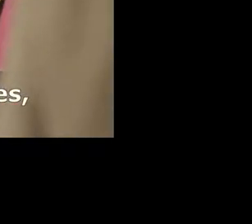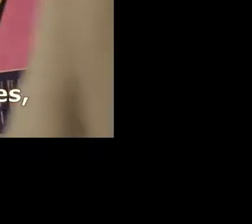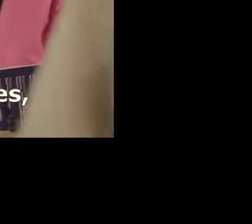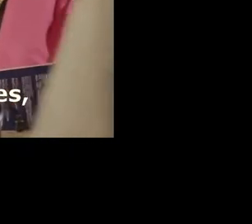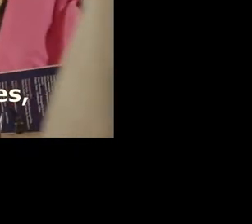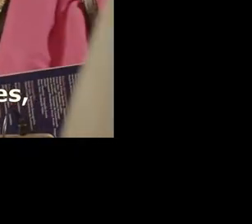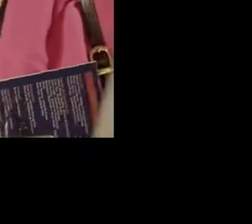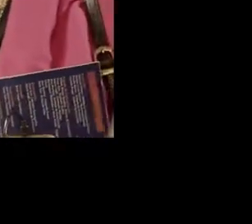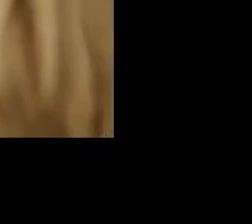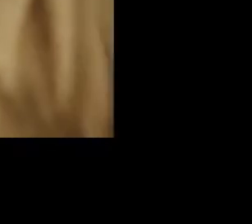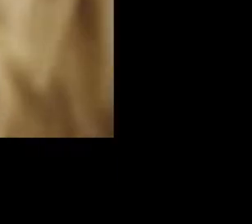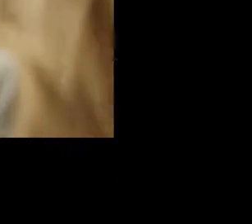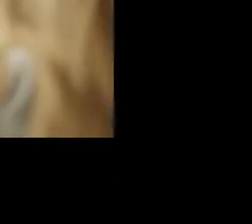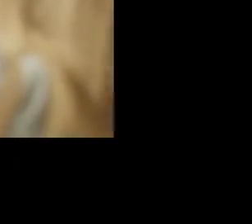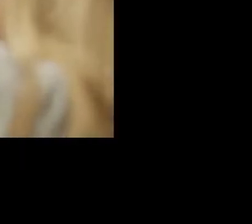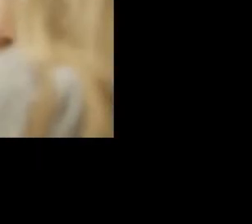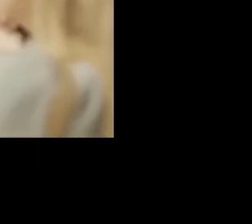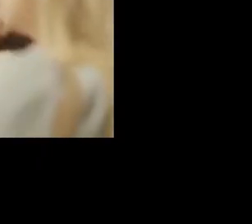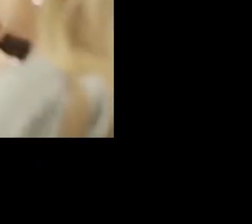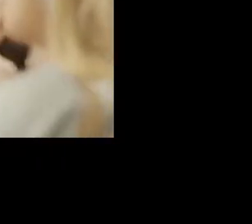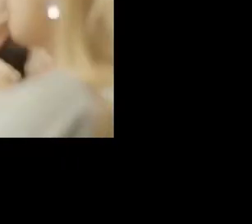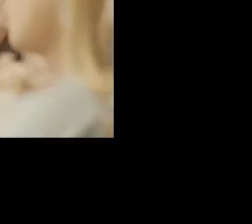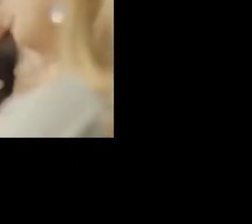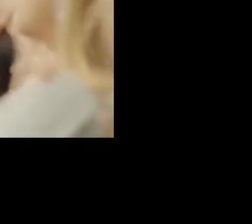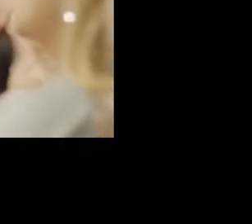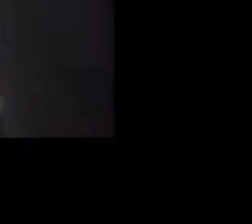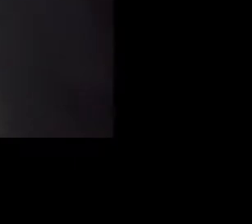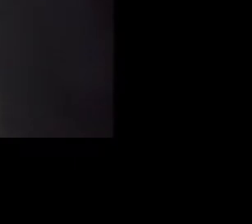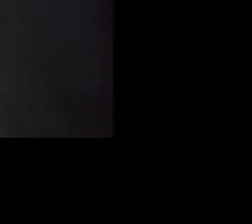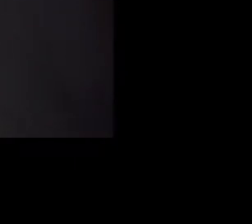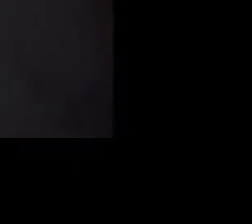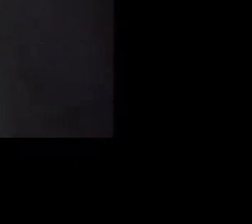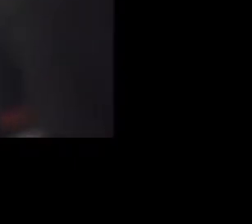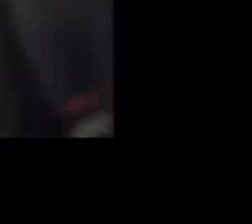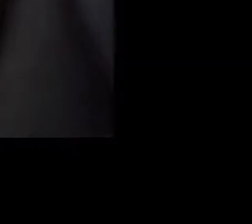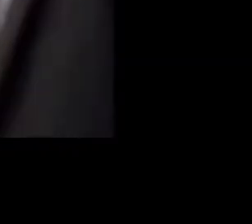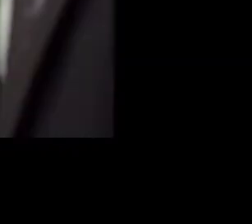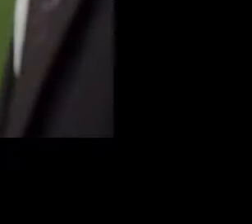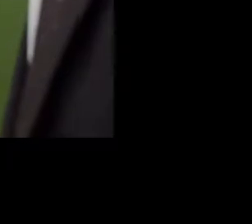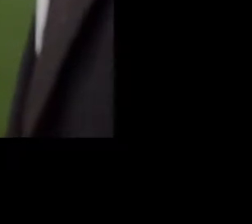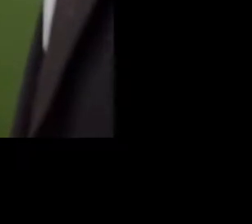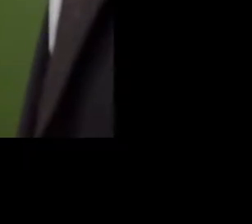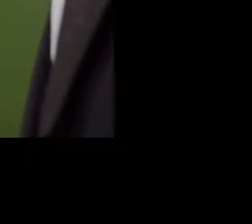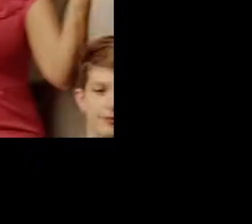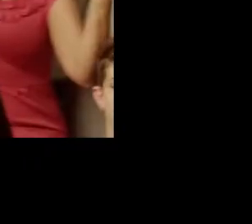other women, and that it becomes this very virtuous cycle.